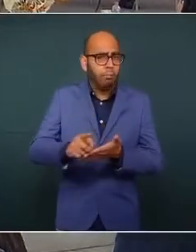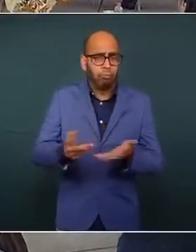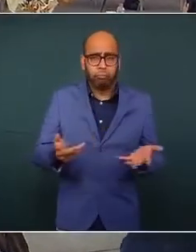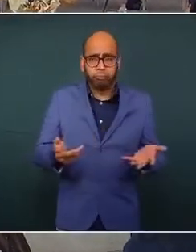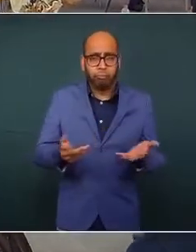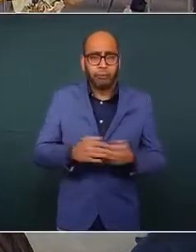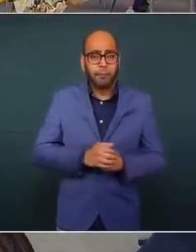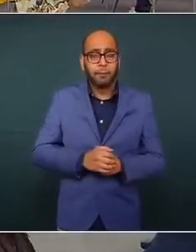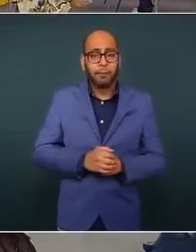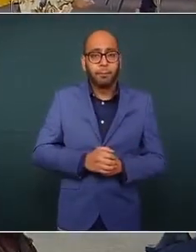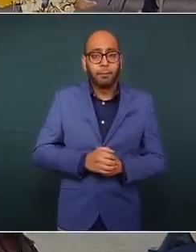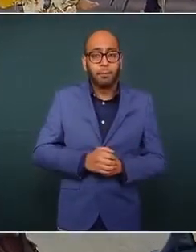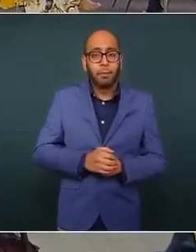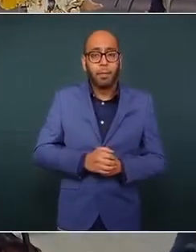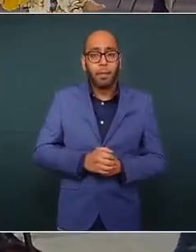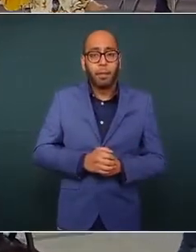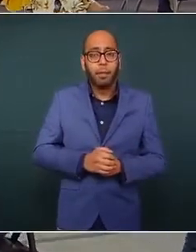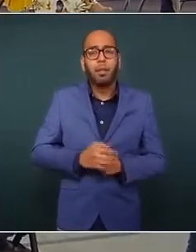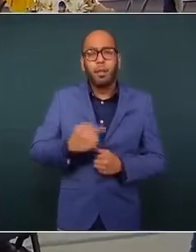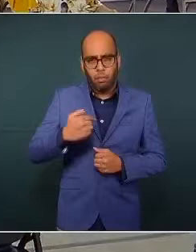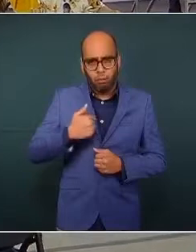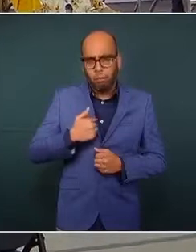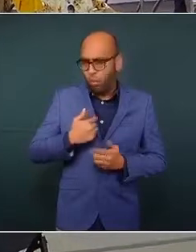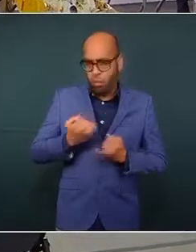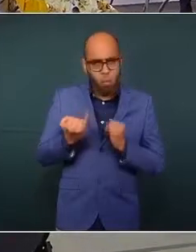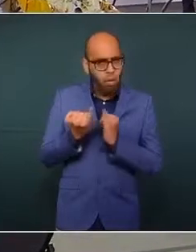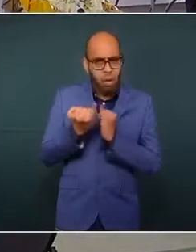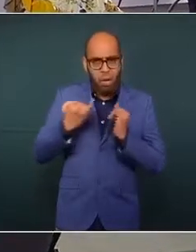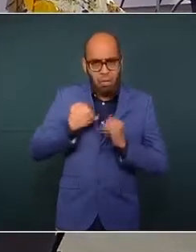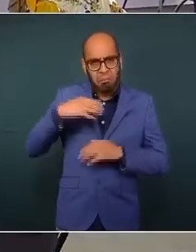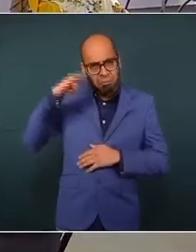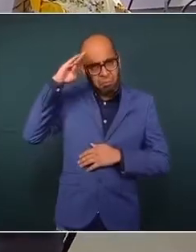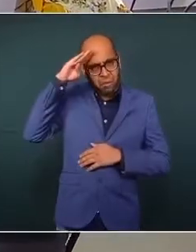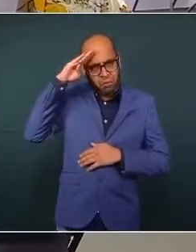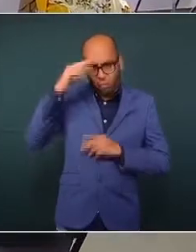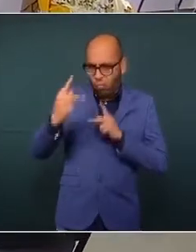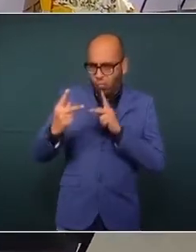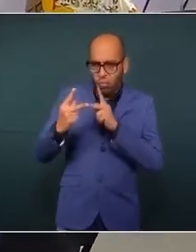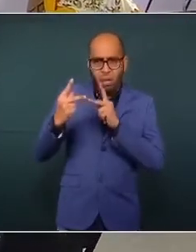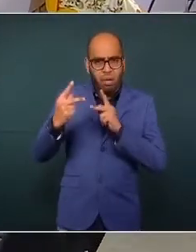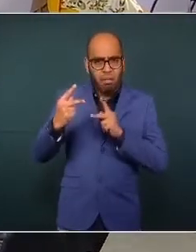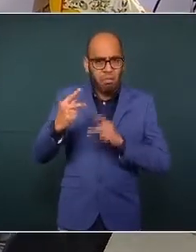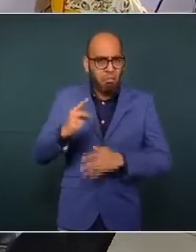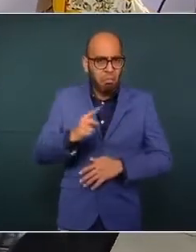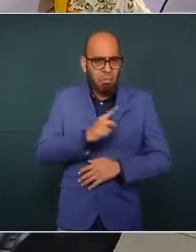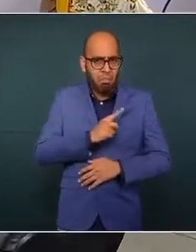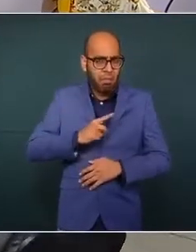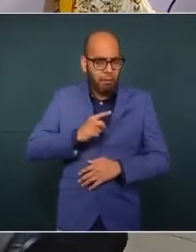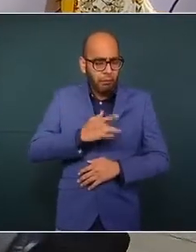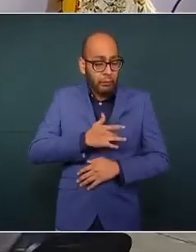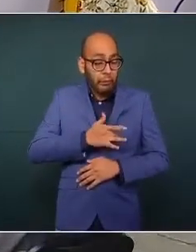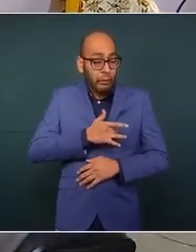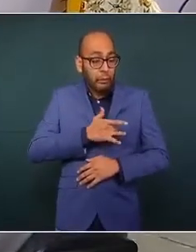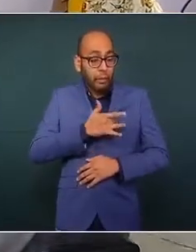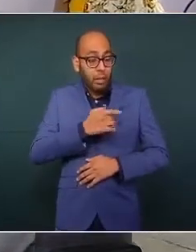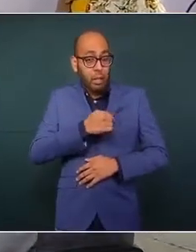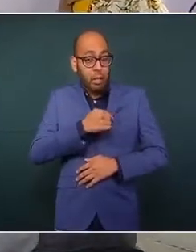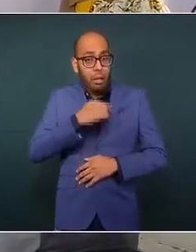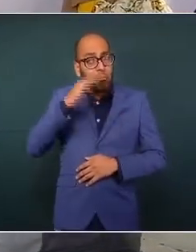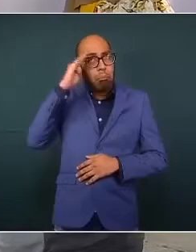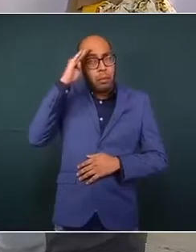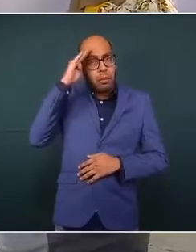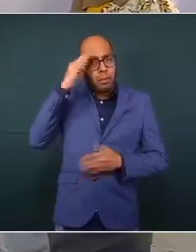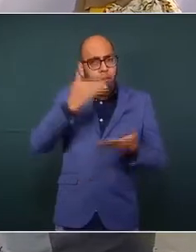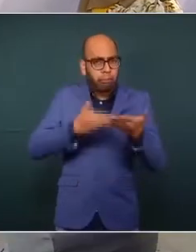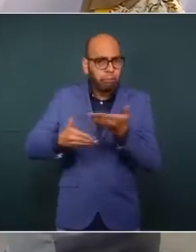presidente que yo también comparto, pues queremos decir lo que sentimos y pensamos. El presidente siempre dice: mi pecho